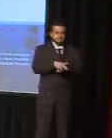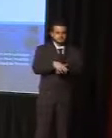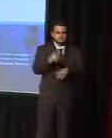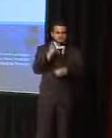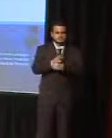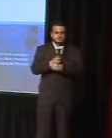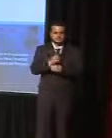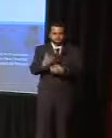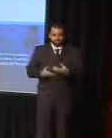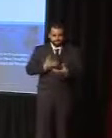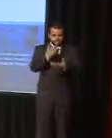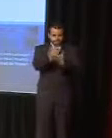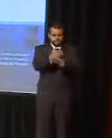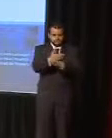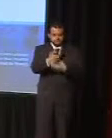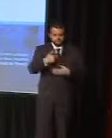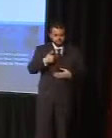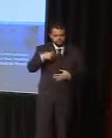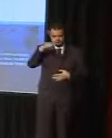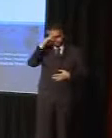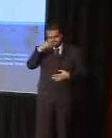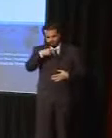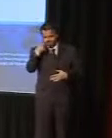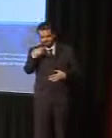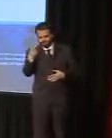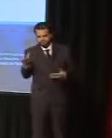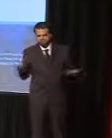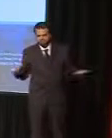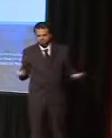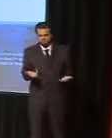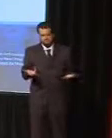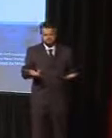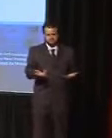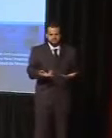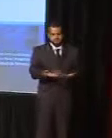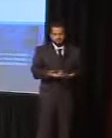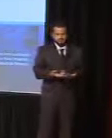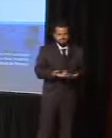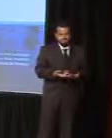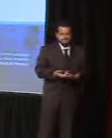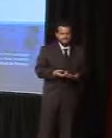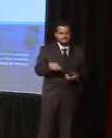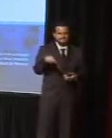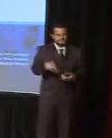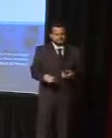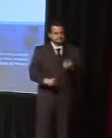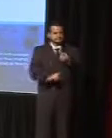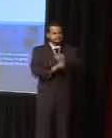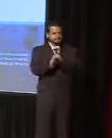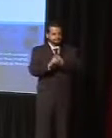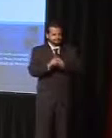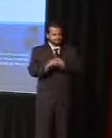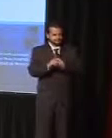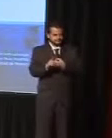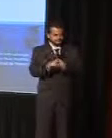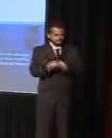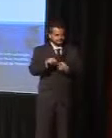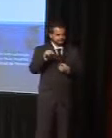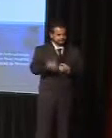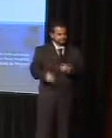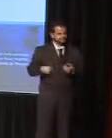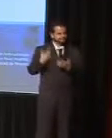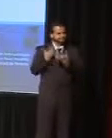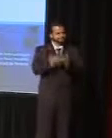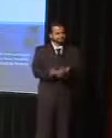esto yo hablaría del desafío de estar esperando que sin los